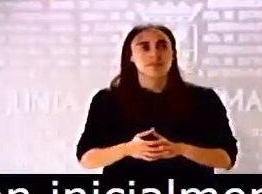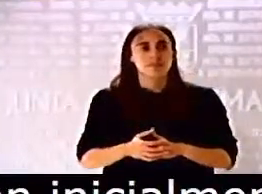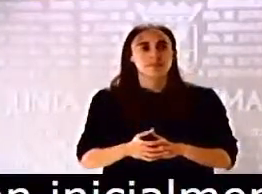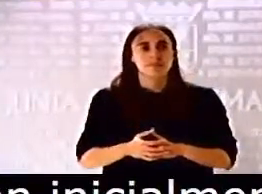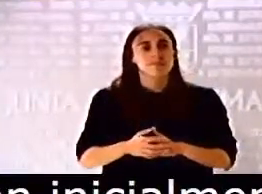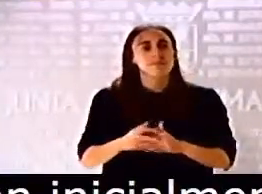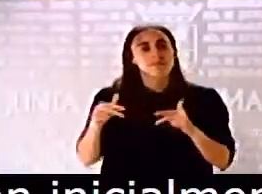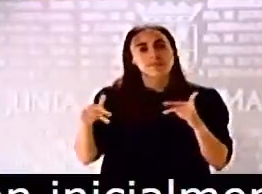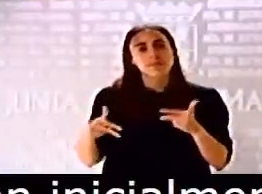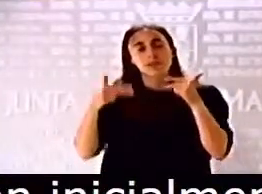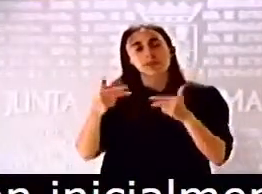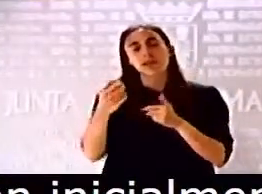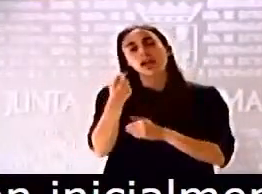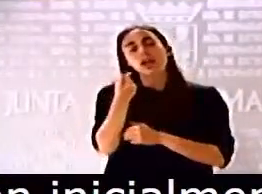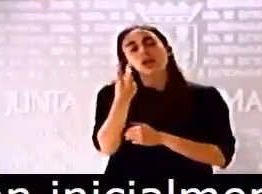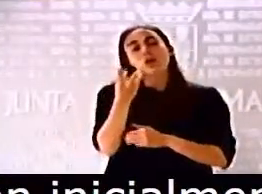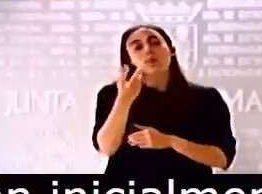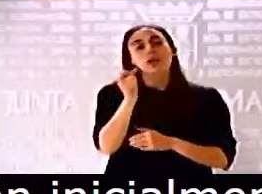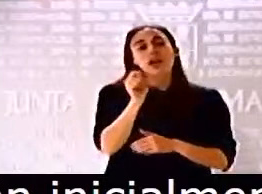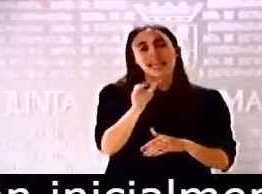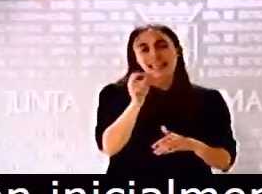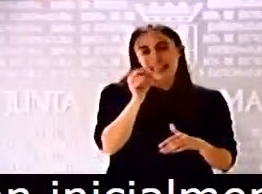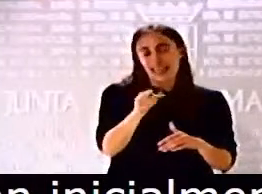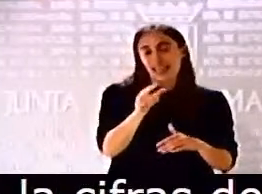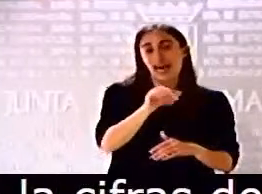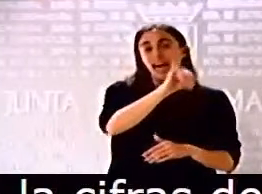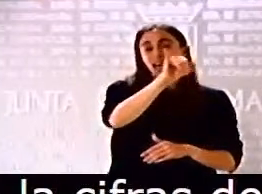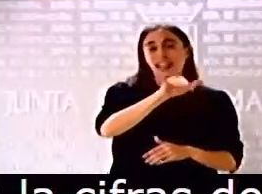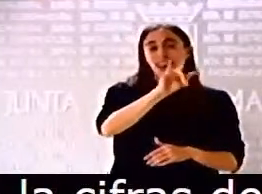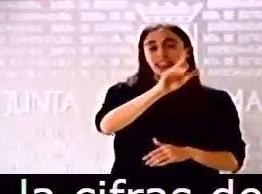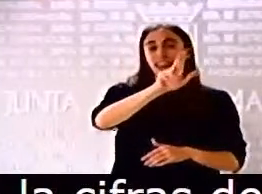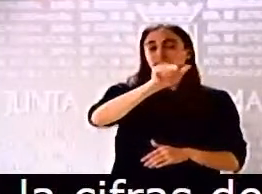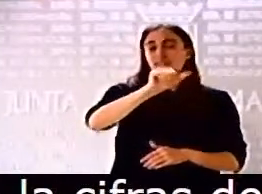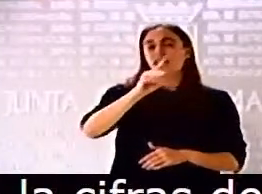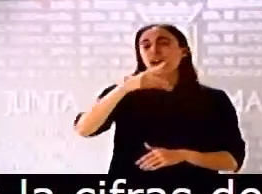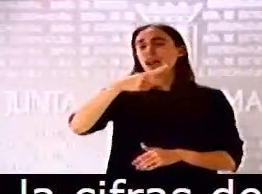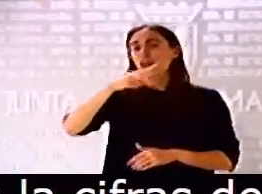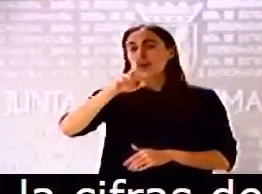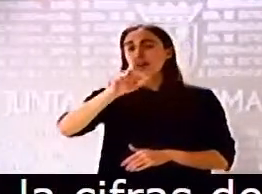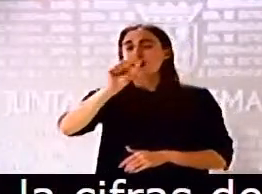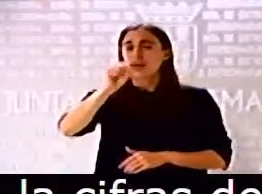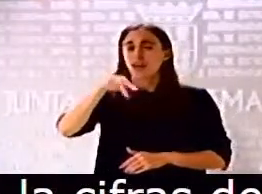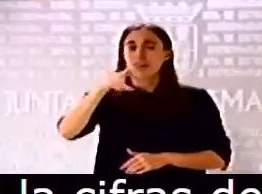las cifras de incidencia en Zarza de Granadilla estén más controladas.